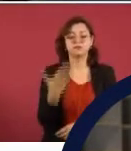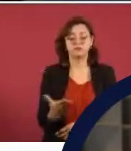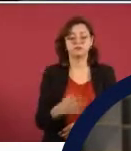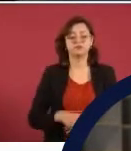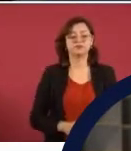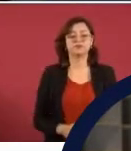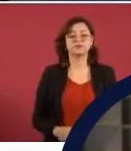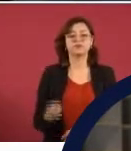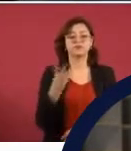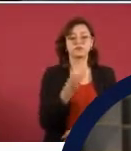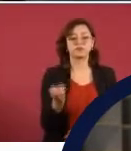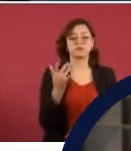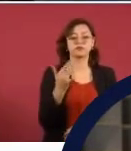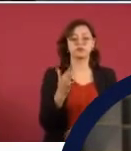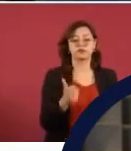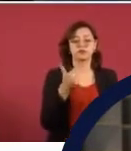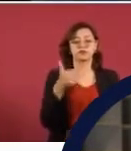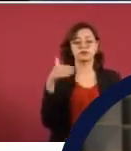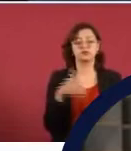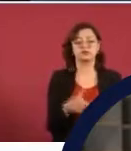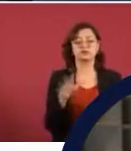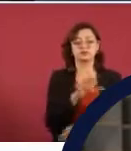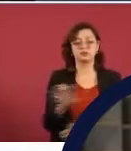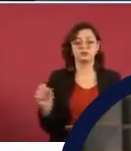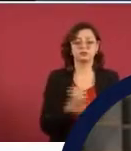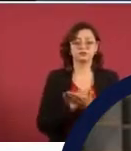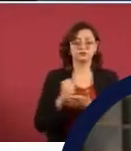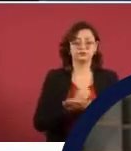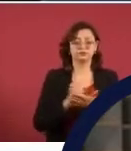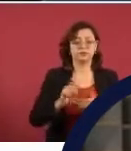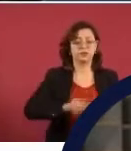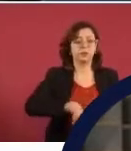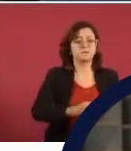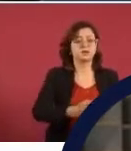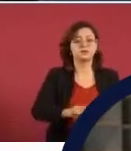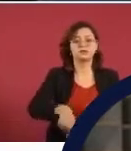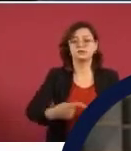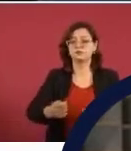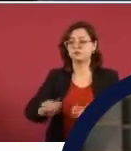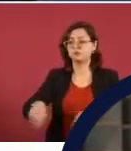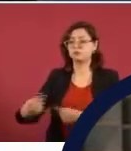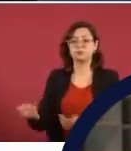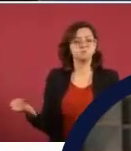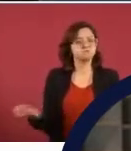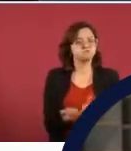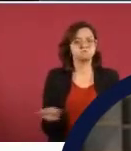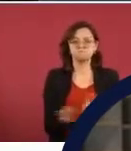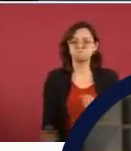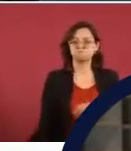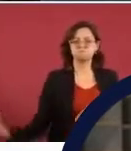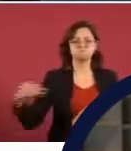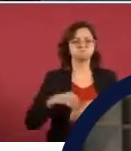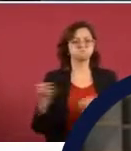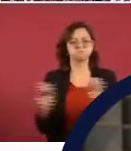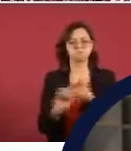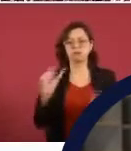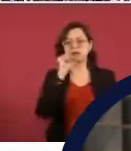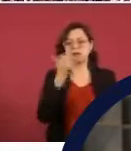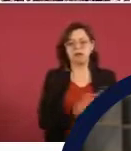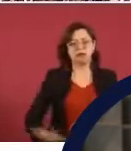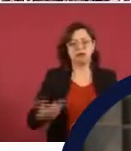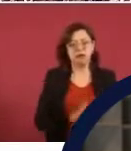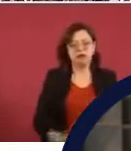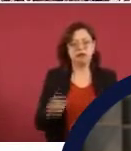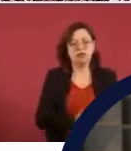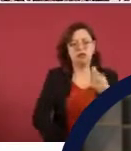ya no aparece ahí, lo que sugiere que López Obrador ya vio que pues está un poco más complicada la realidad que lo que